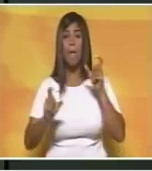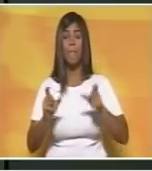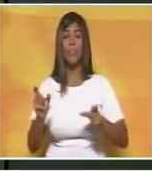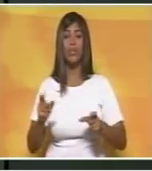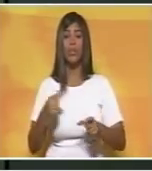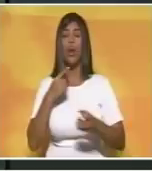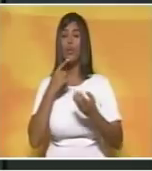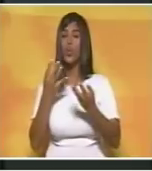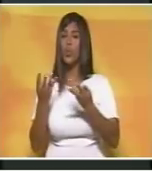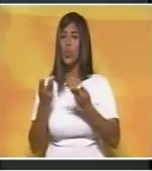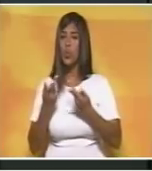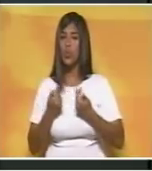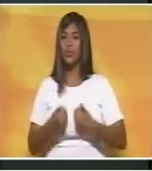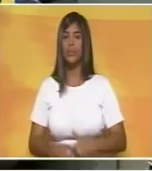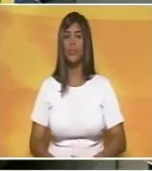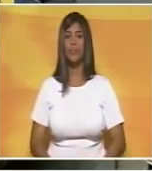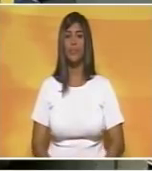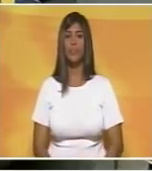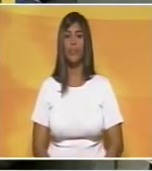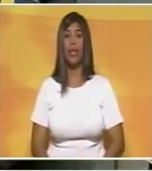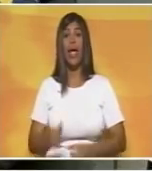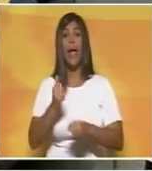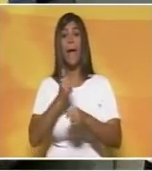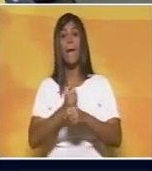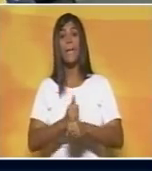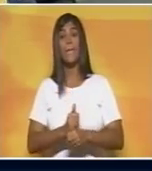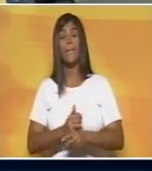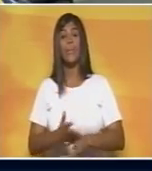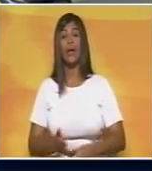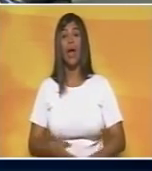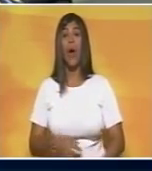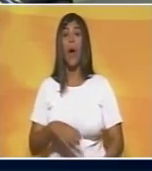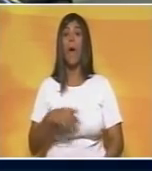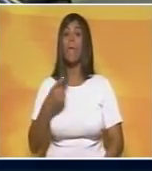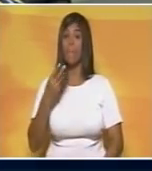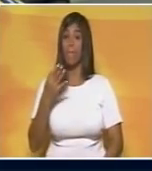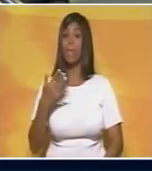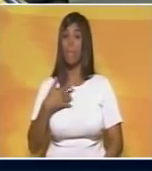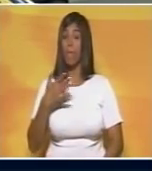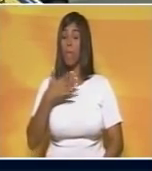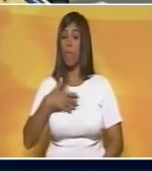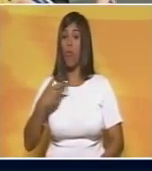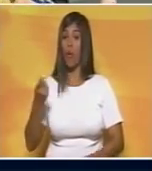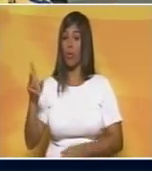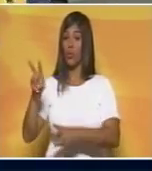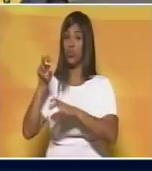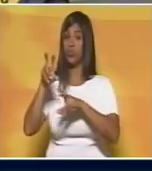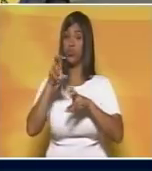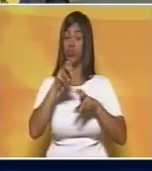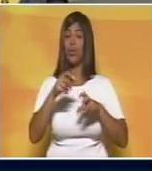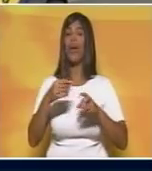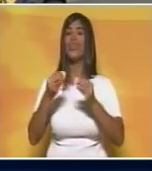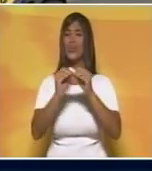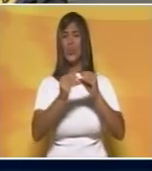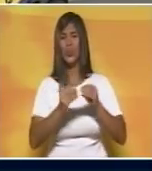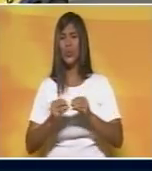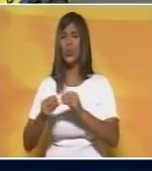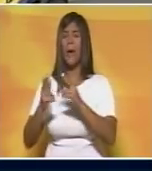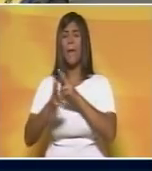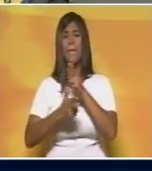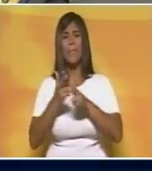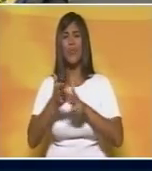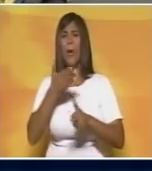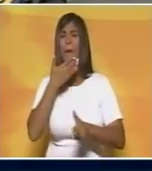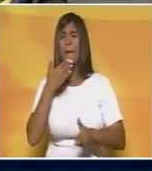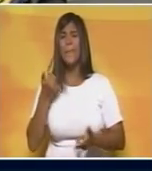y esto fue lo que nos contaron. Esperemos que si entra plata, me imagino que ellos, dispondrán de eso a los fines de mejorar la